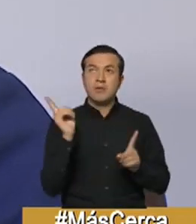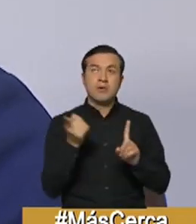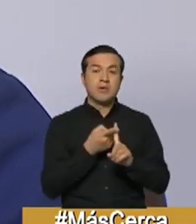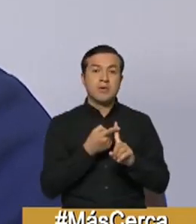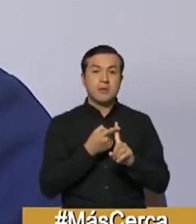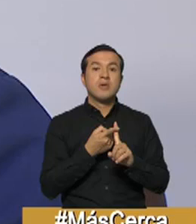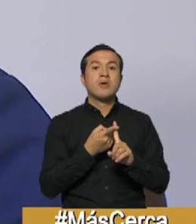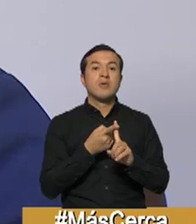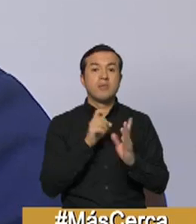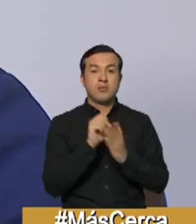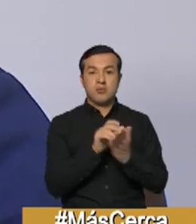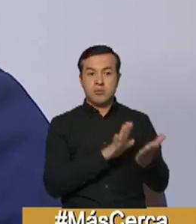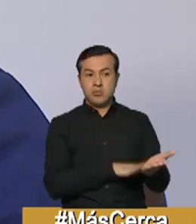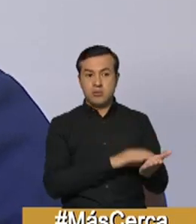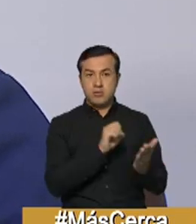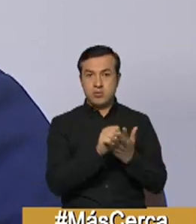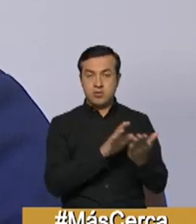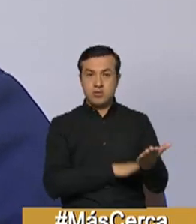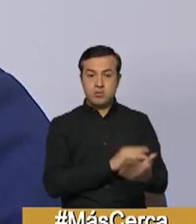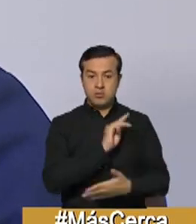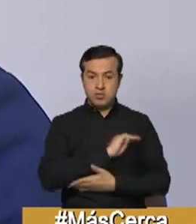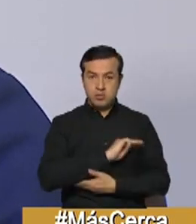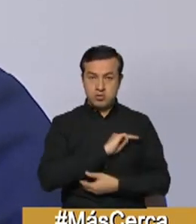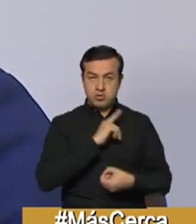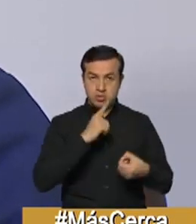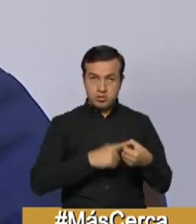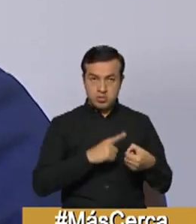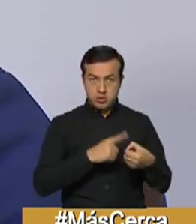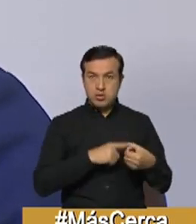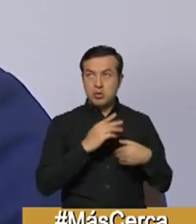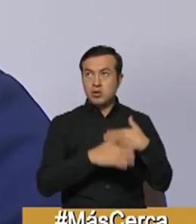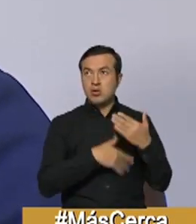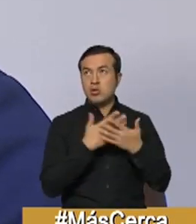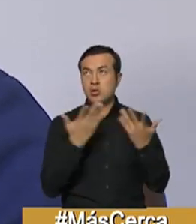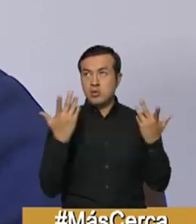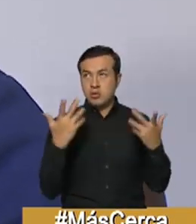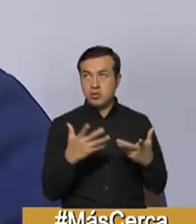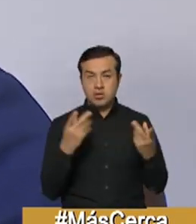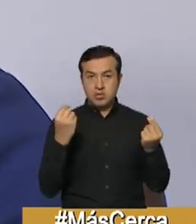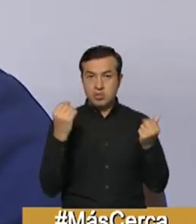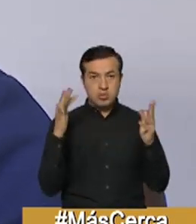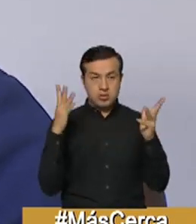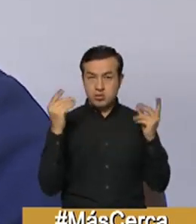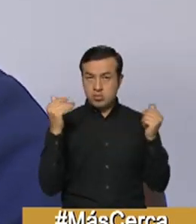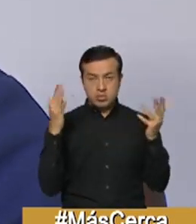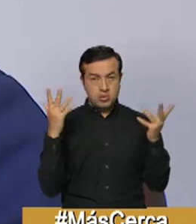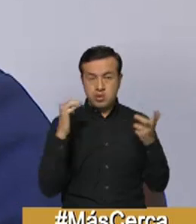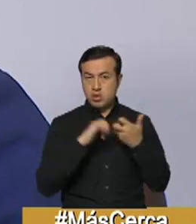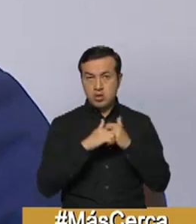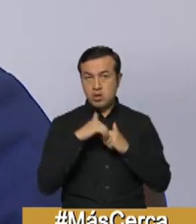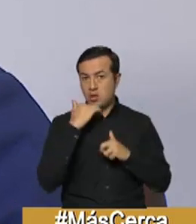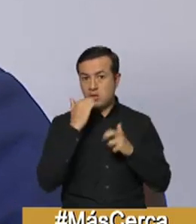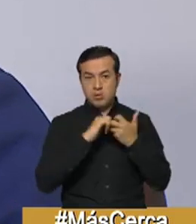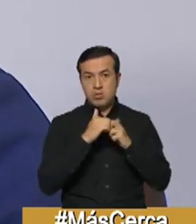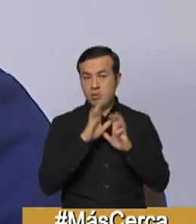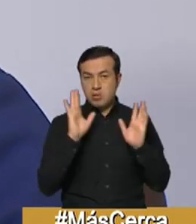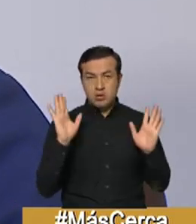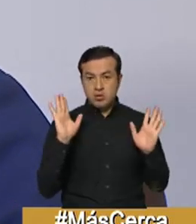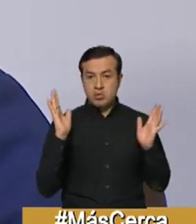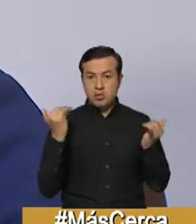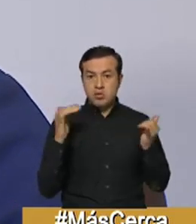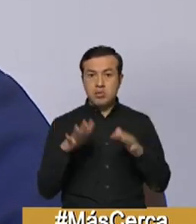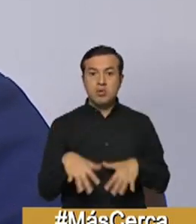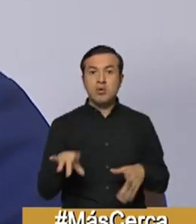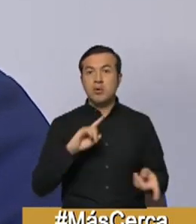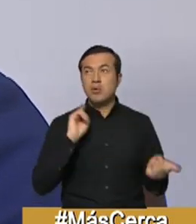inicialmente como parte de un proyecto del municipio de Quito y luego se quedaron ya sin recursos o pasó alguna otra situación y ahora se